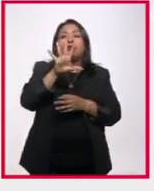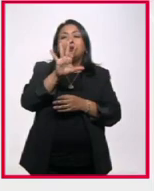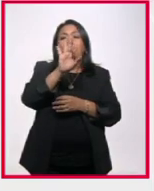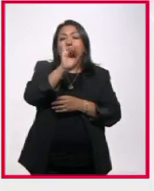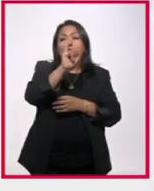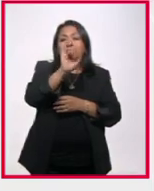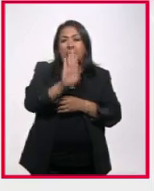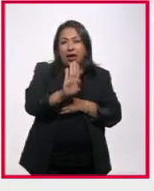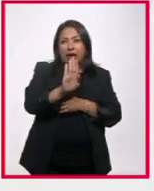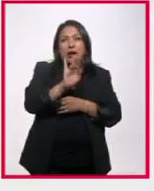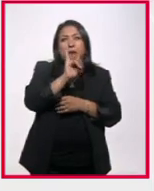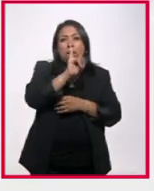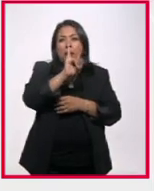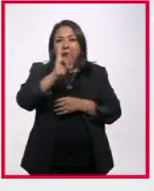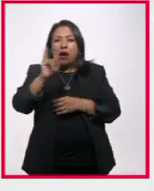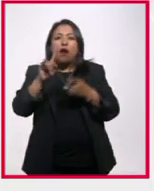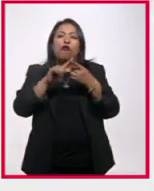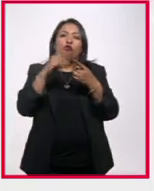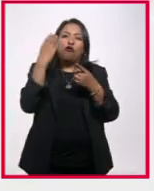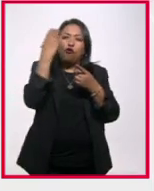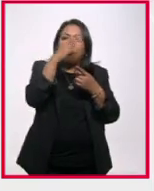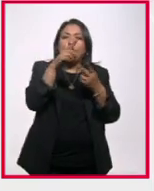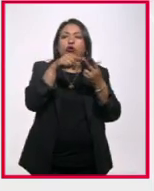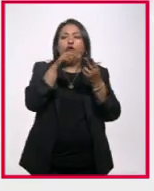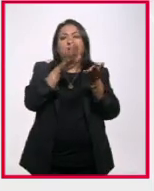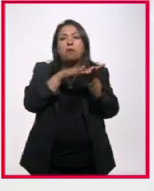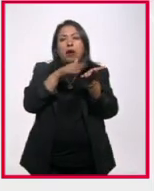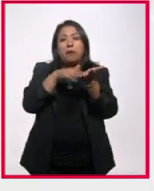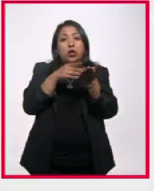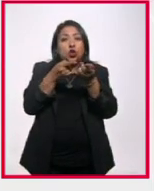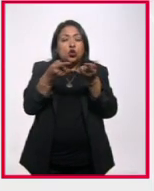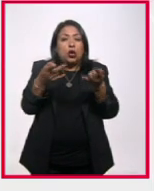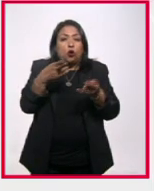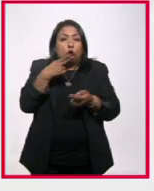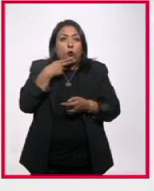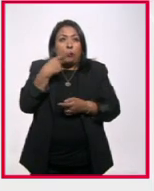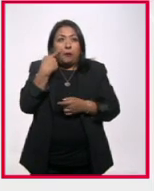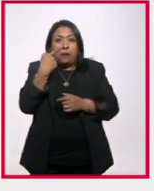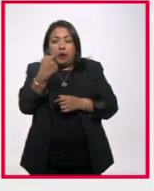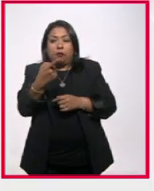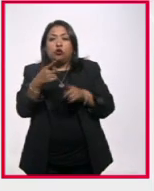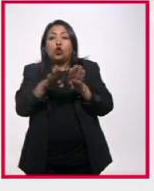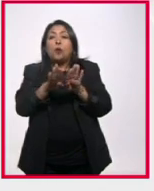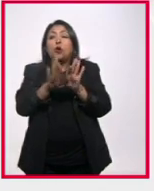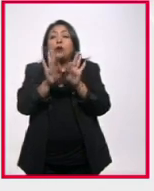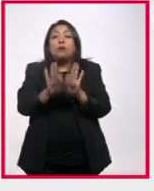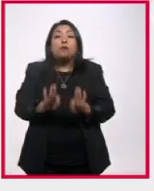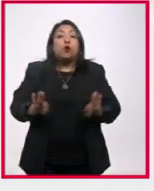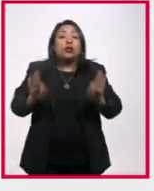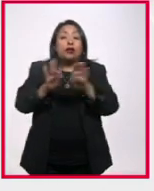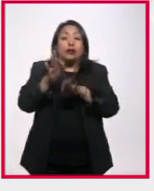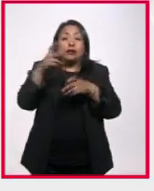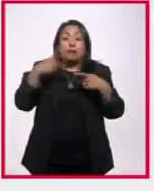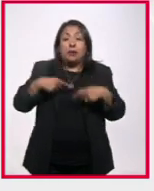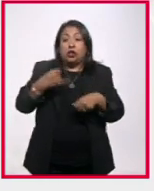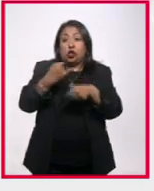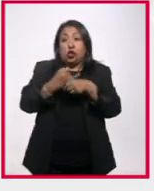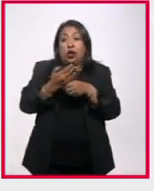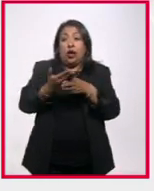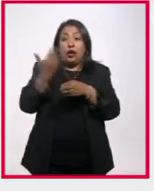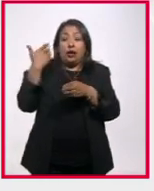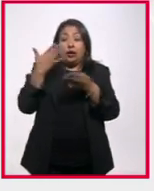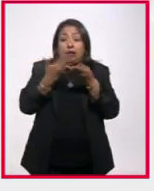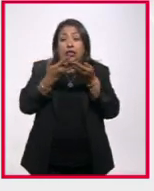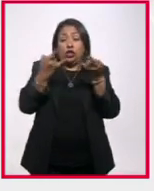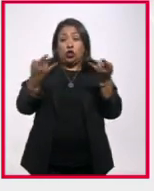imágenes entre fotografías y documentos históricos. Destacamos la importancia de este personaje histórico y